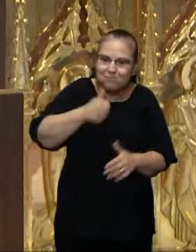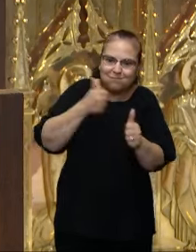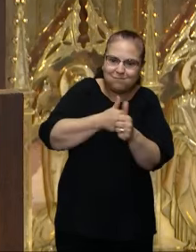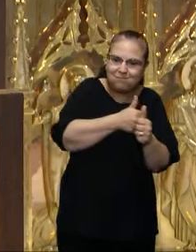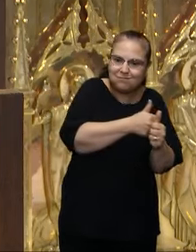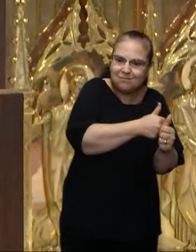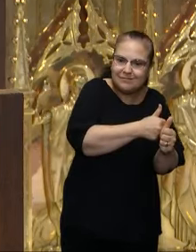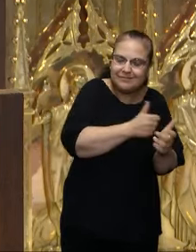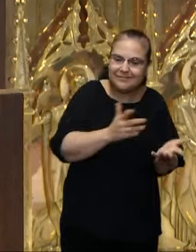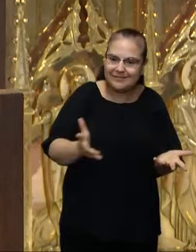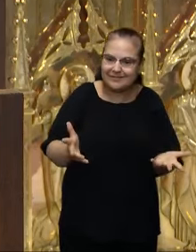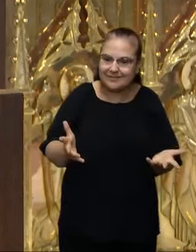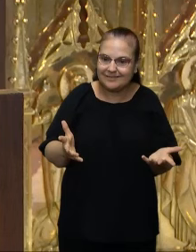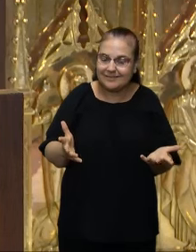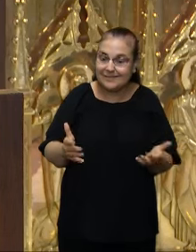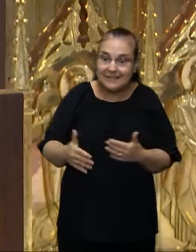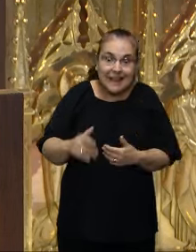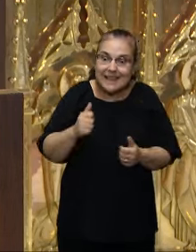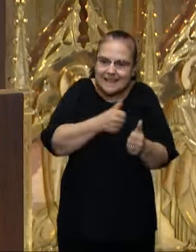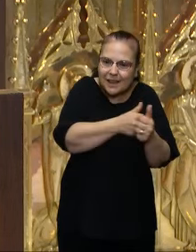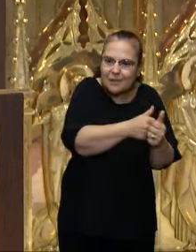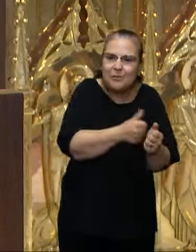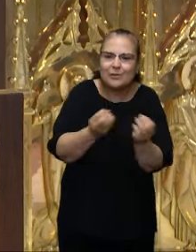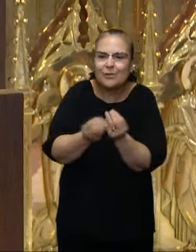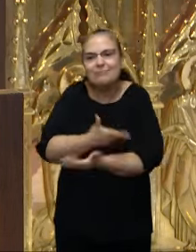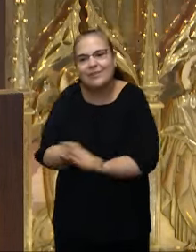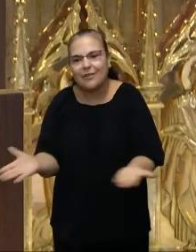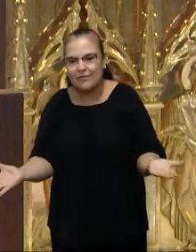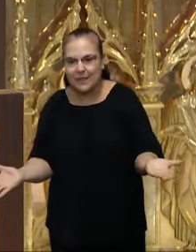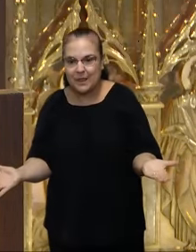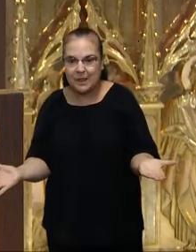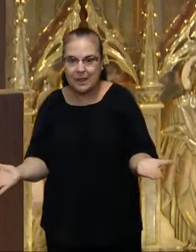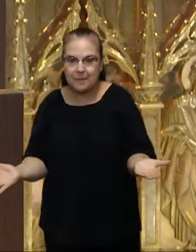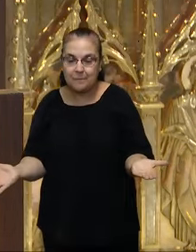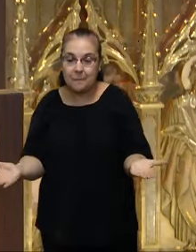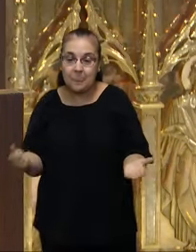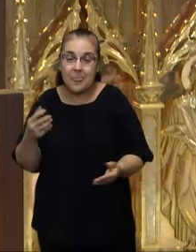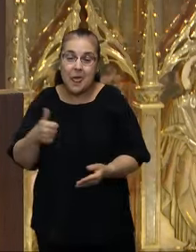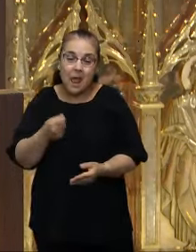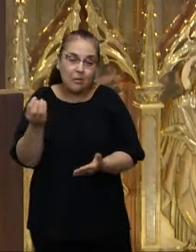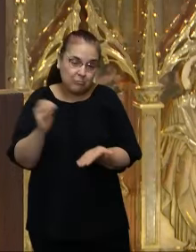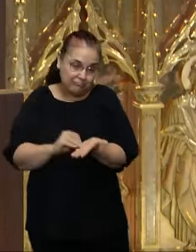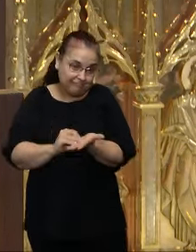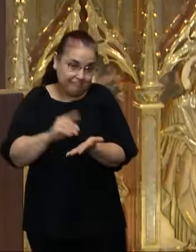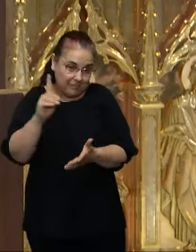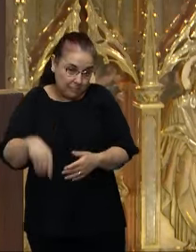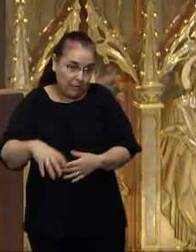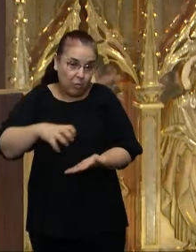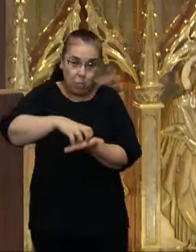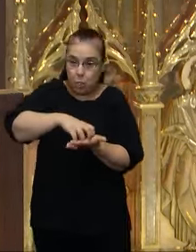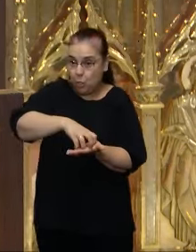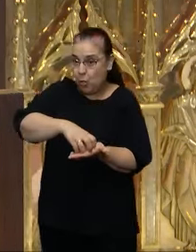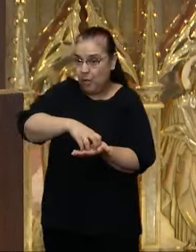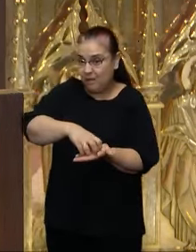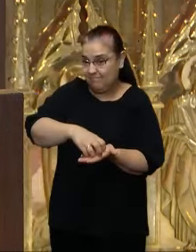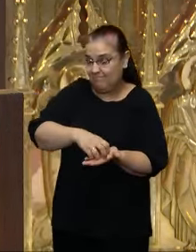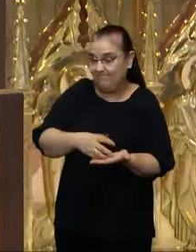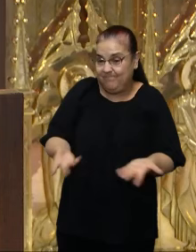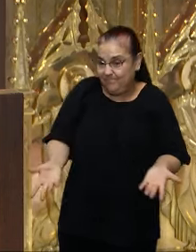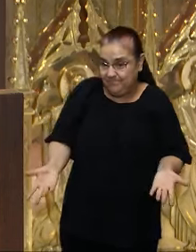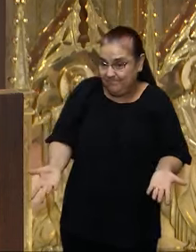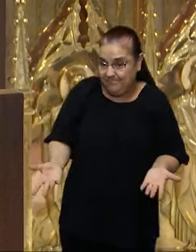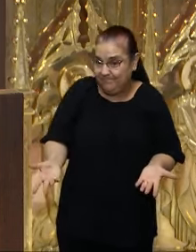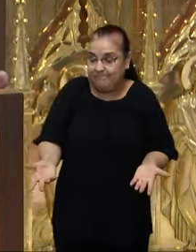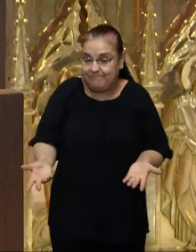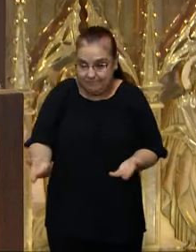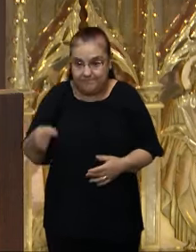seguimos con confianza. A veces también con dudas. De hecho, pues sabemos que él